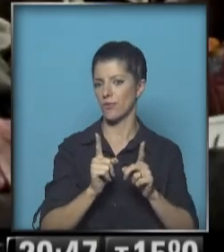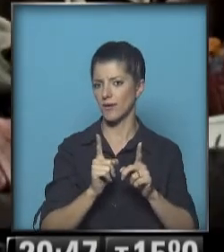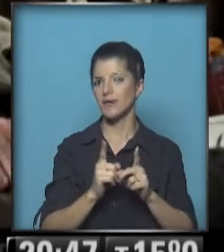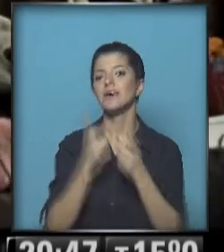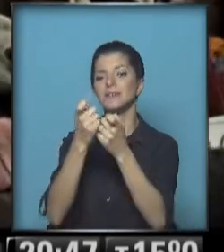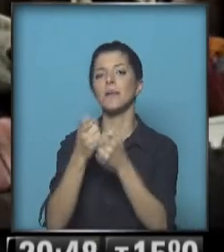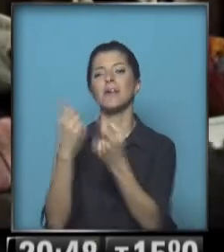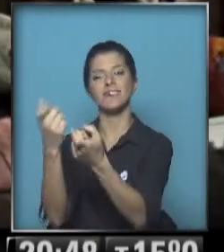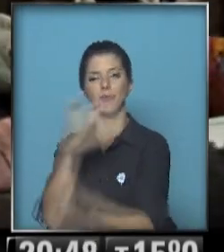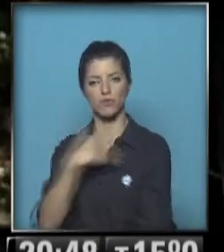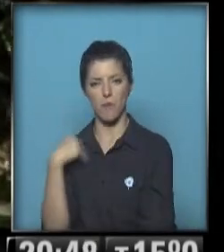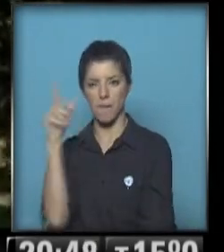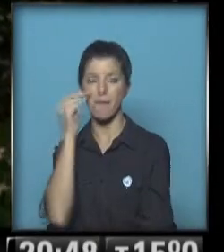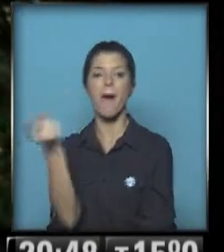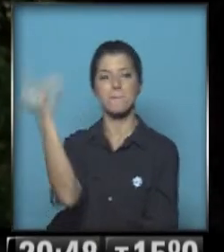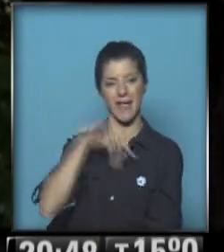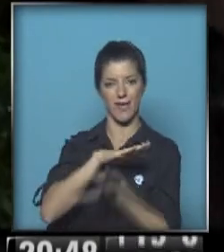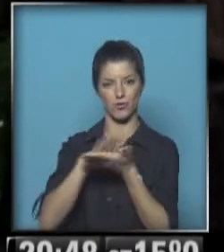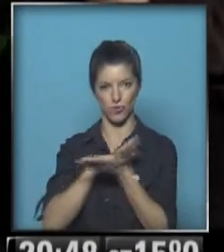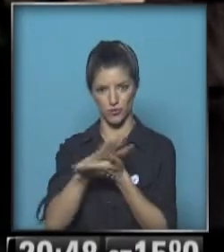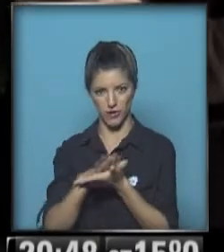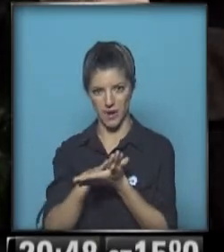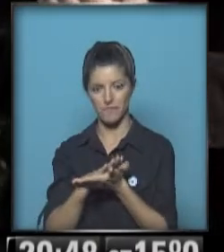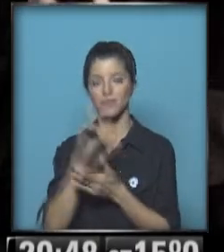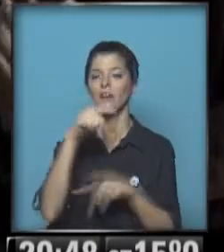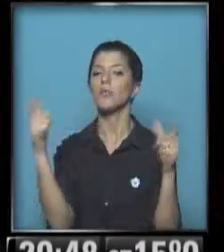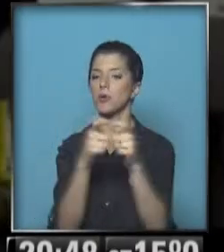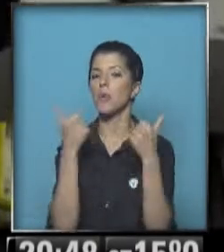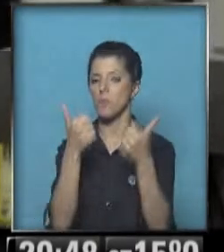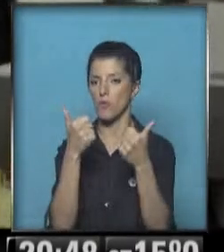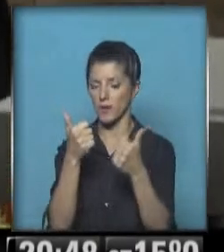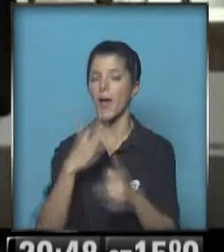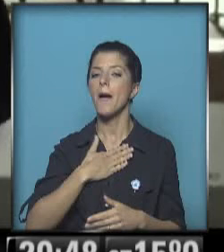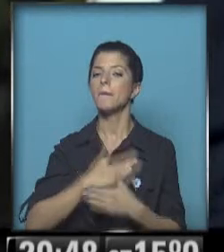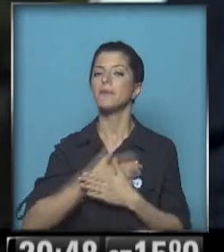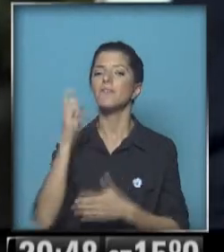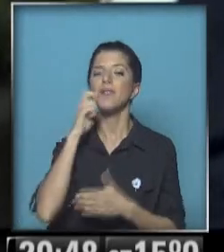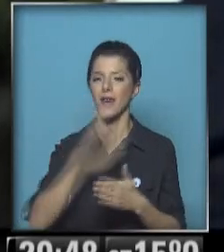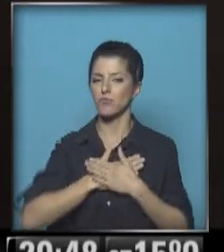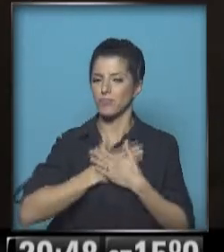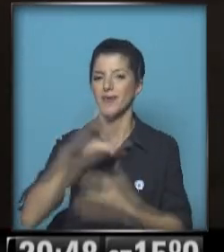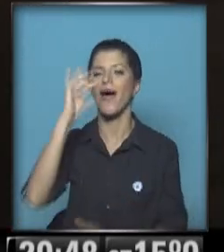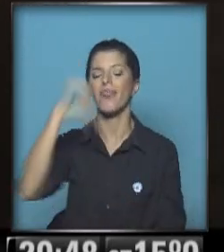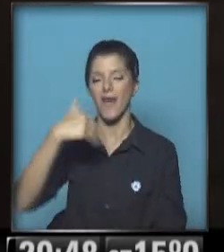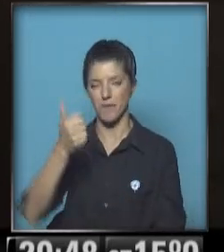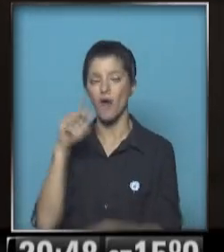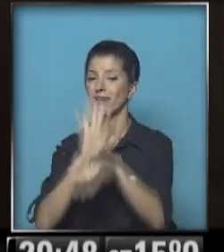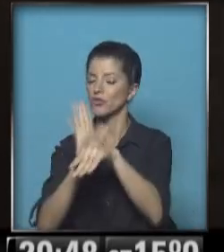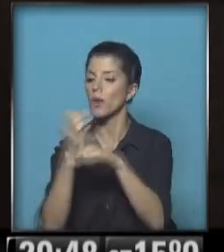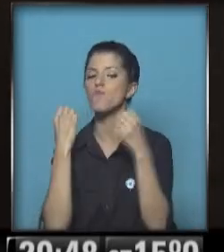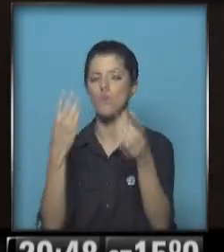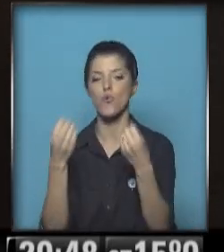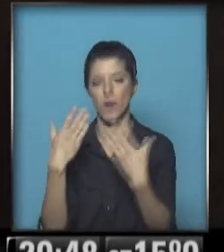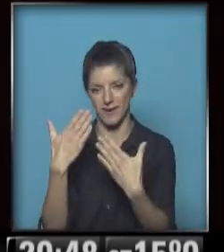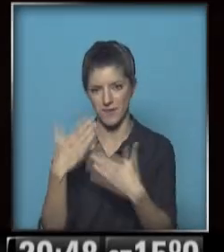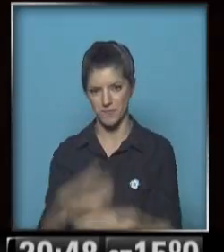que vengan los papás a arreglar las cosas una película entrañable se llama mi vieja y querida dama con actuaciones notables y para pasar